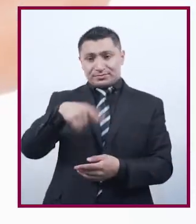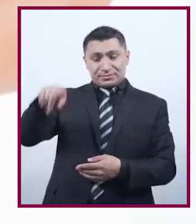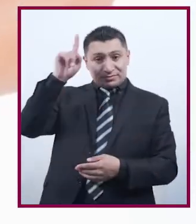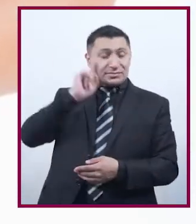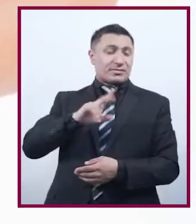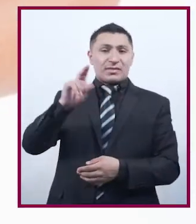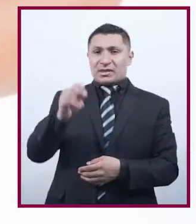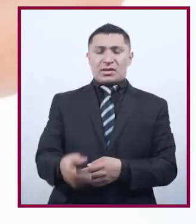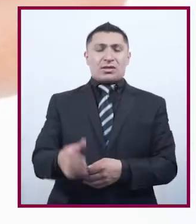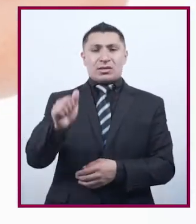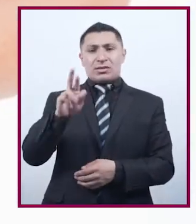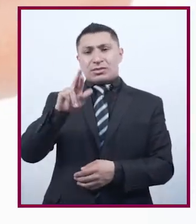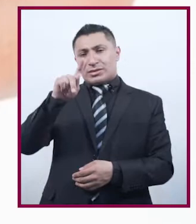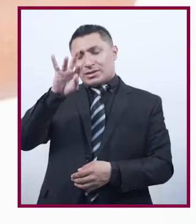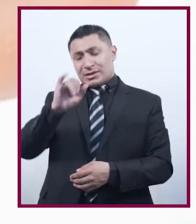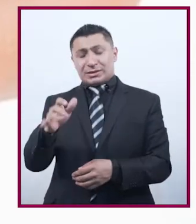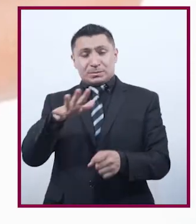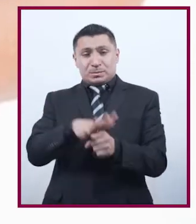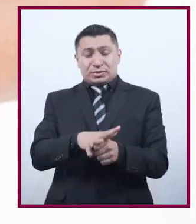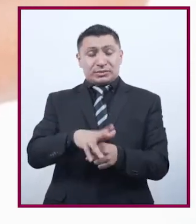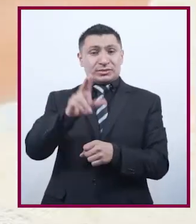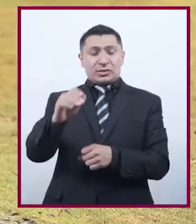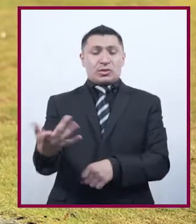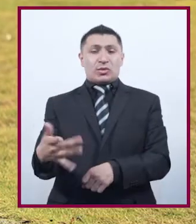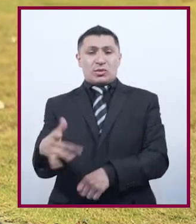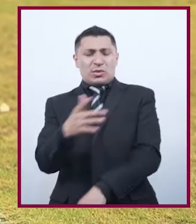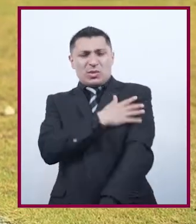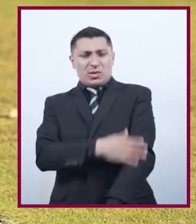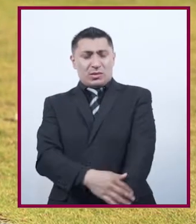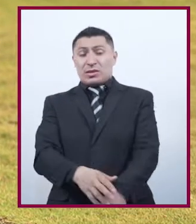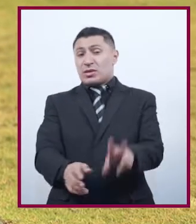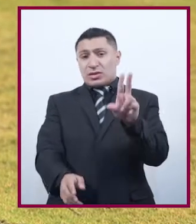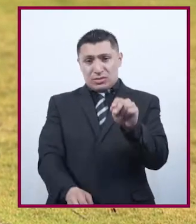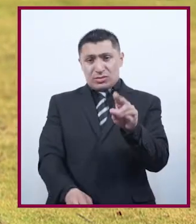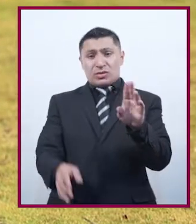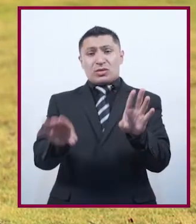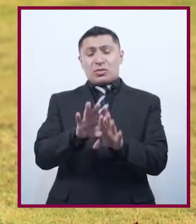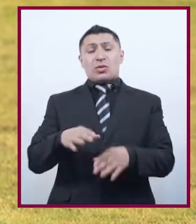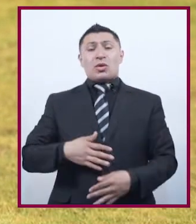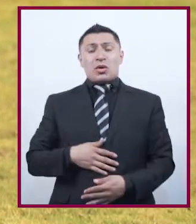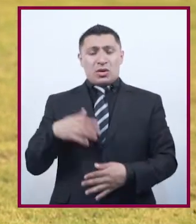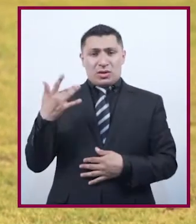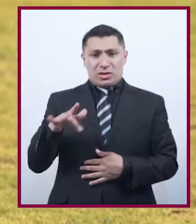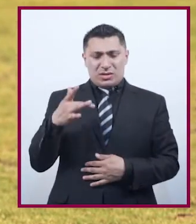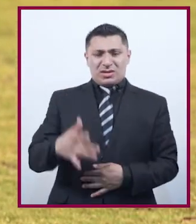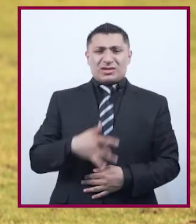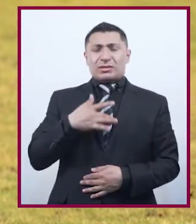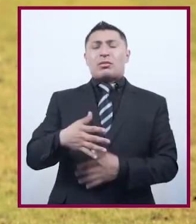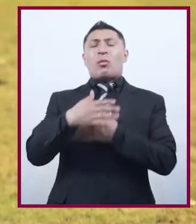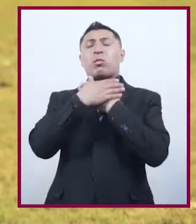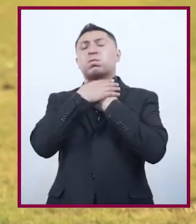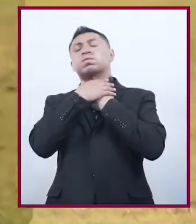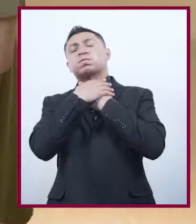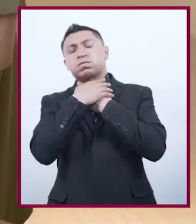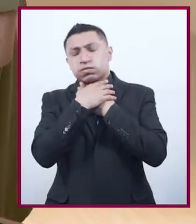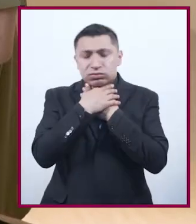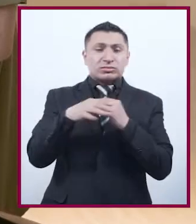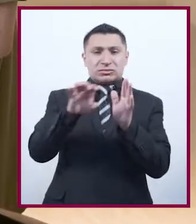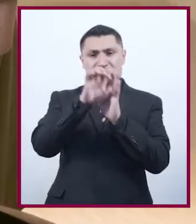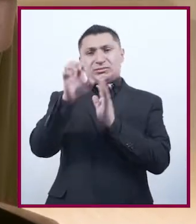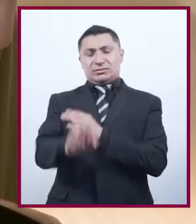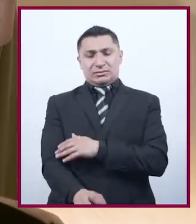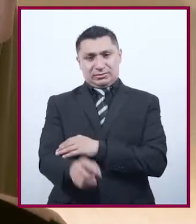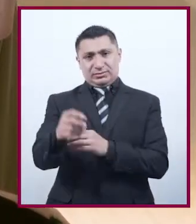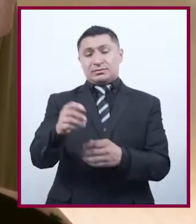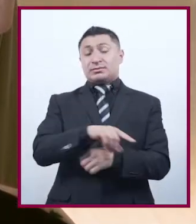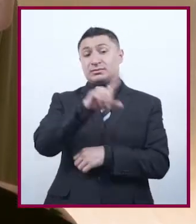les tapan las arterias ni les dan dolores en el brazo. Les suele doler el estómago y sienten asfixia, por ejemplo. En